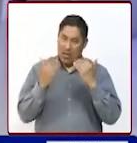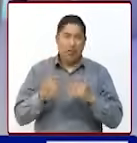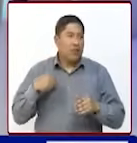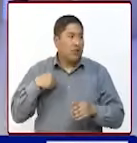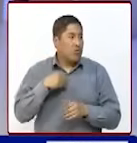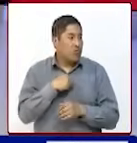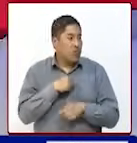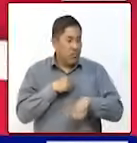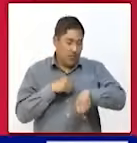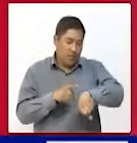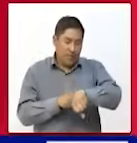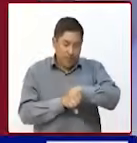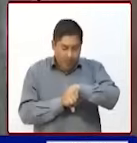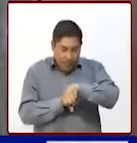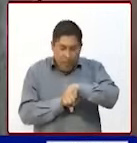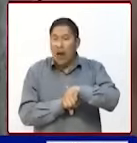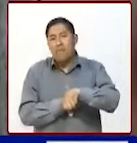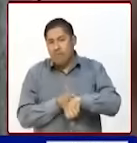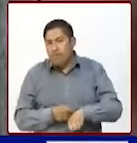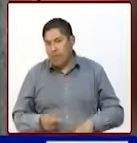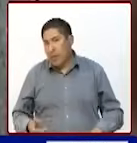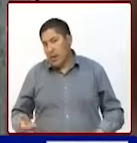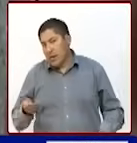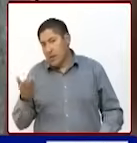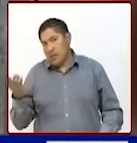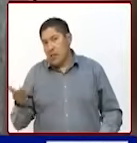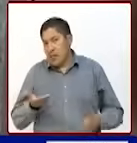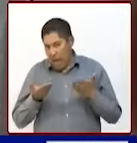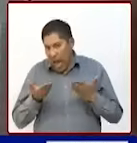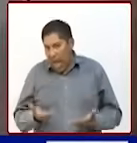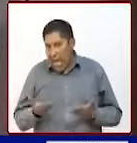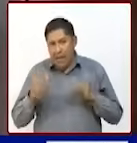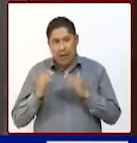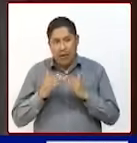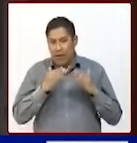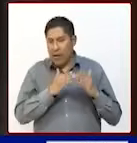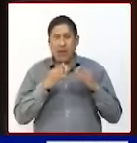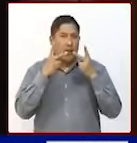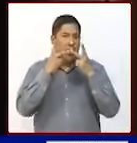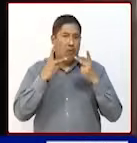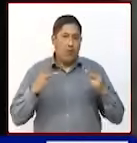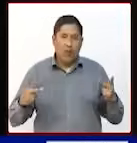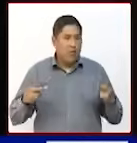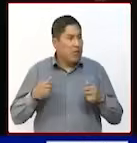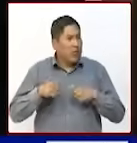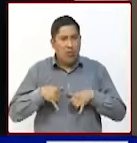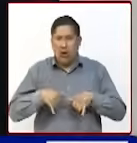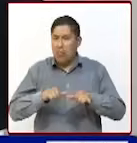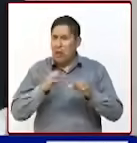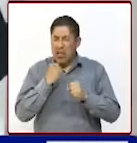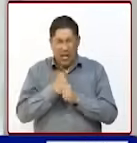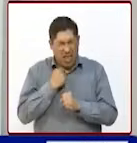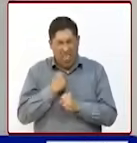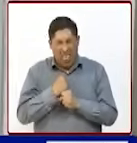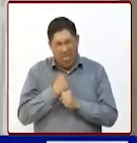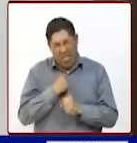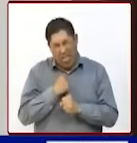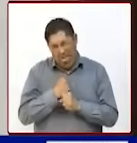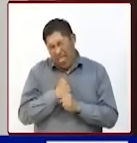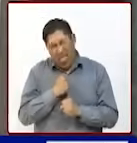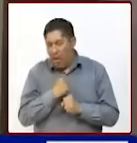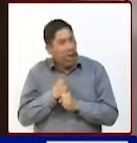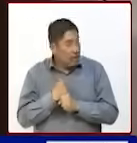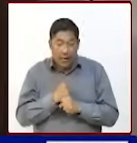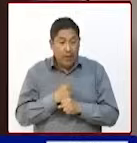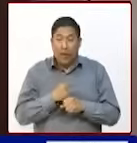Nos encontramos a esta hora justamente en el INN acá en la ciudad de Potosí. Todavía el personal continúa trabajando a esta hora de la noche.